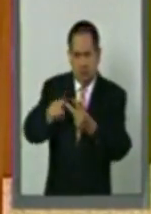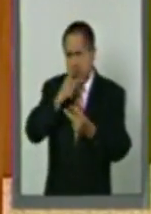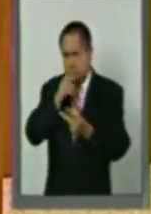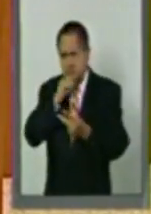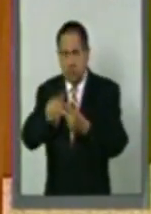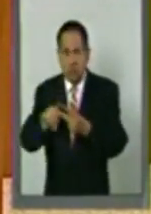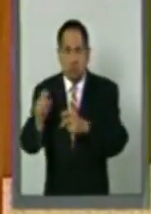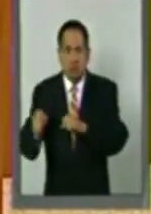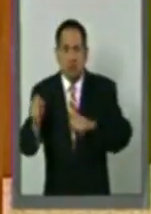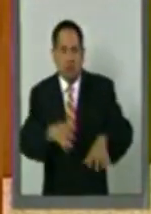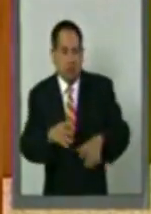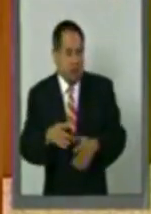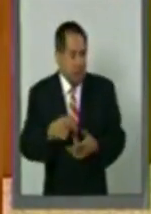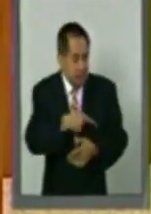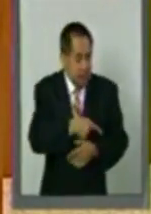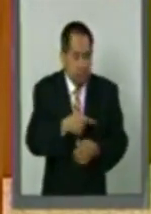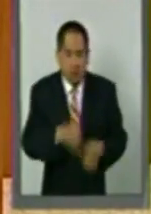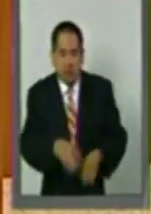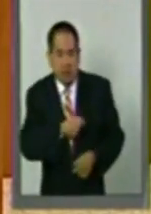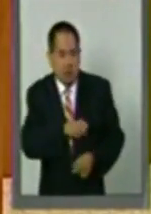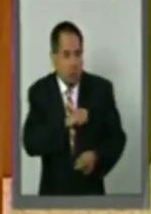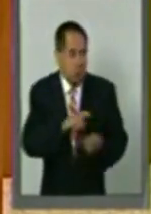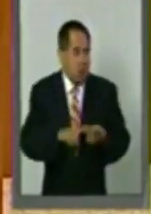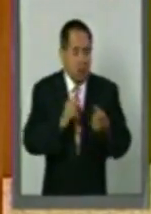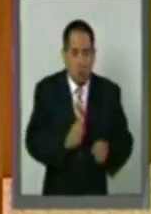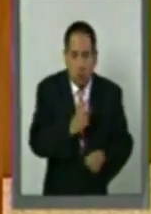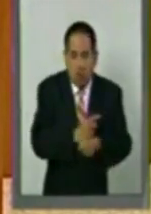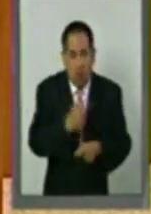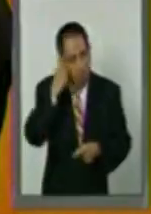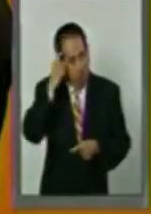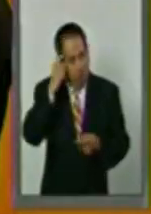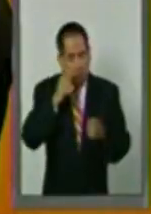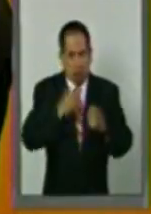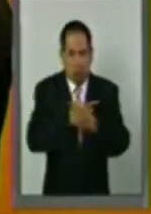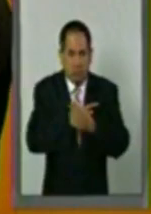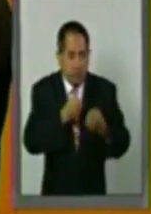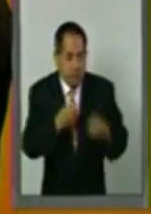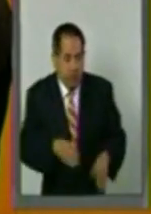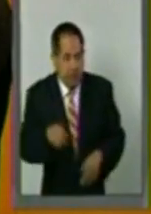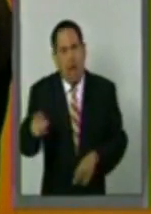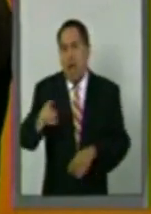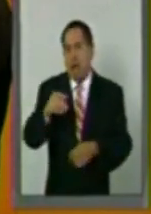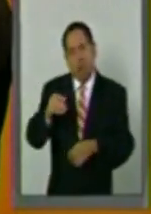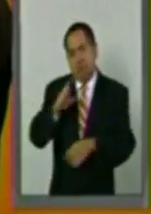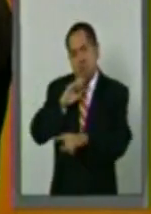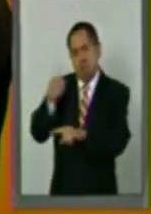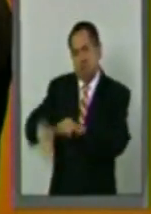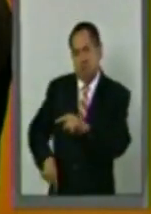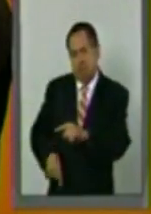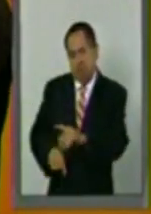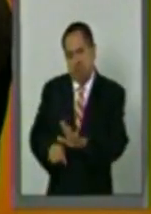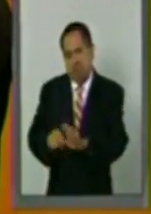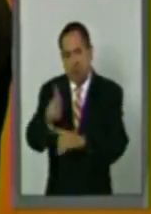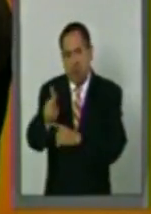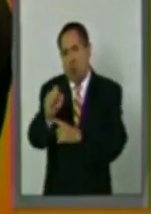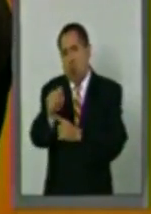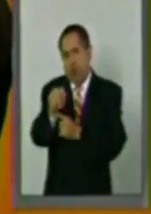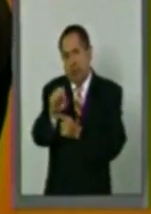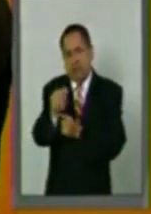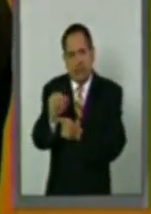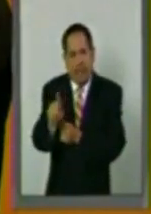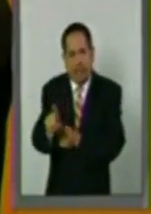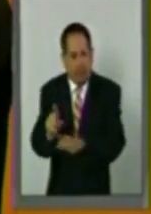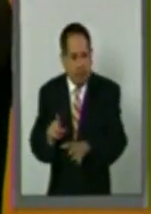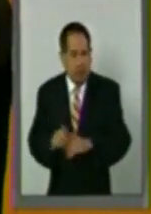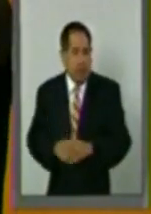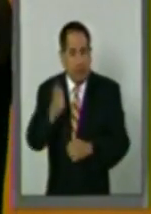alguna manera la salud, la seguridad o moralidad de los niños. Y es precisamente ahí donde radica el gran obstáculo